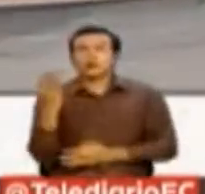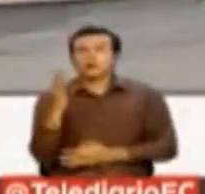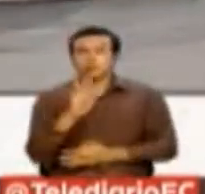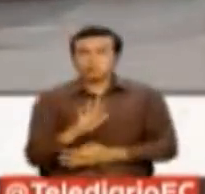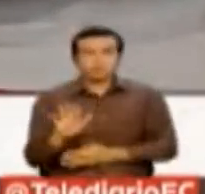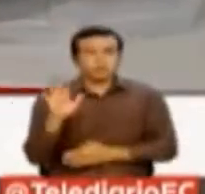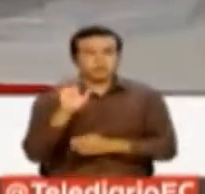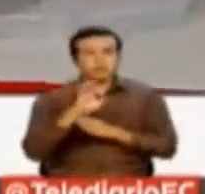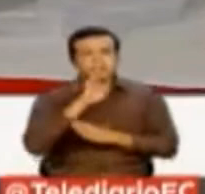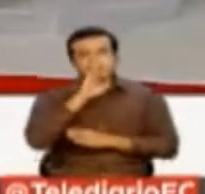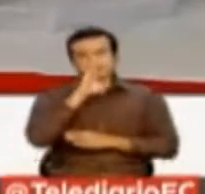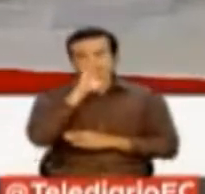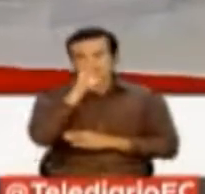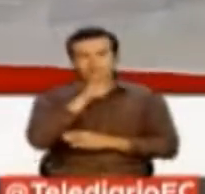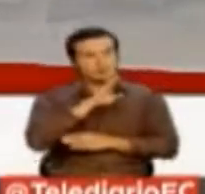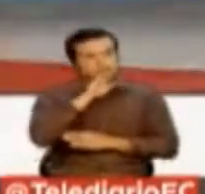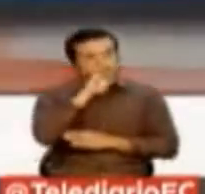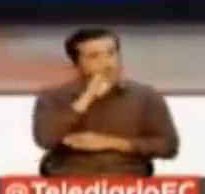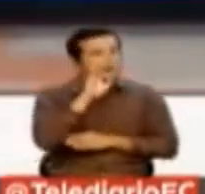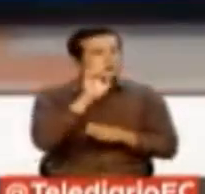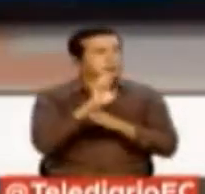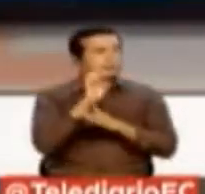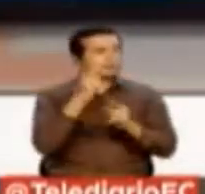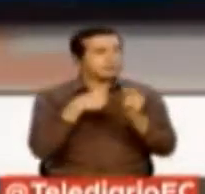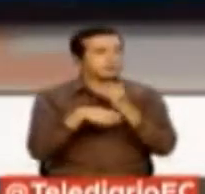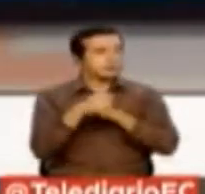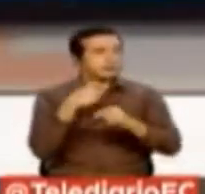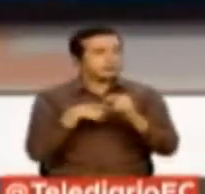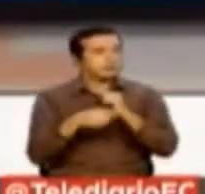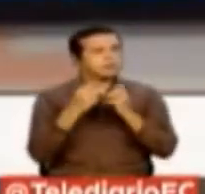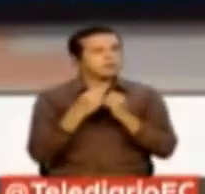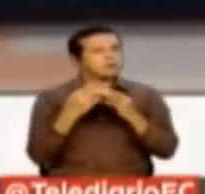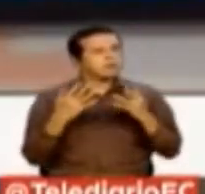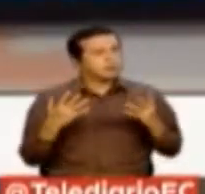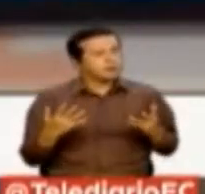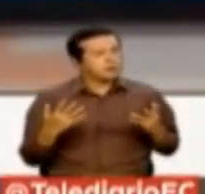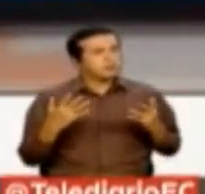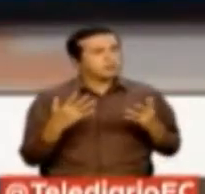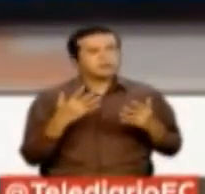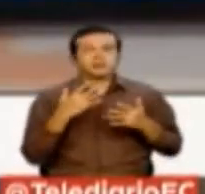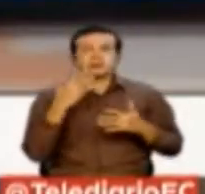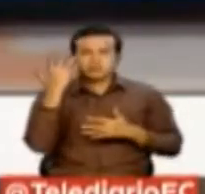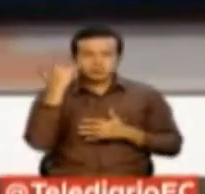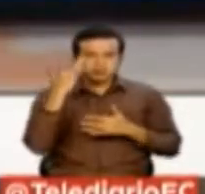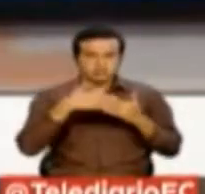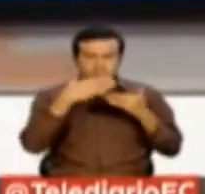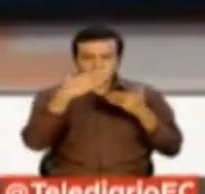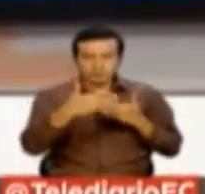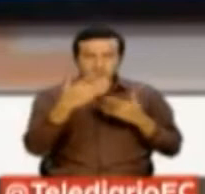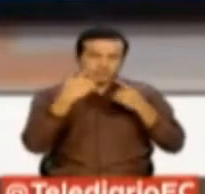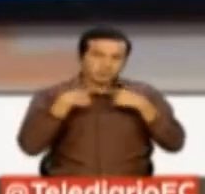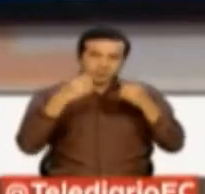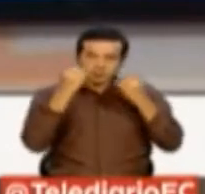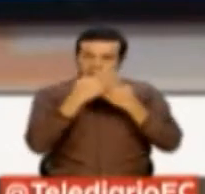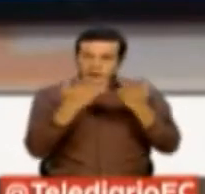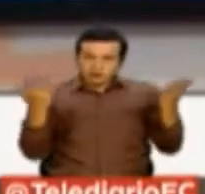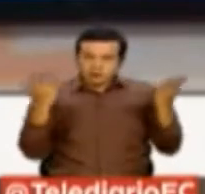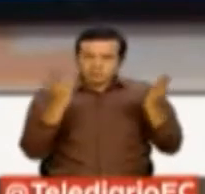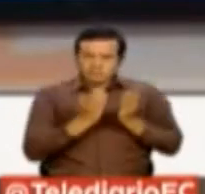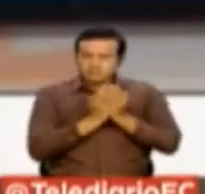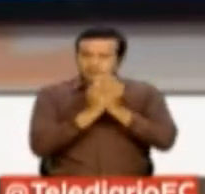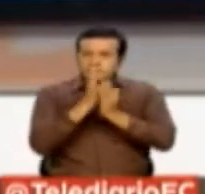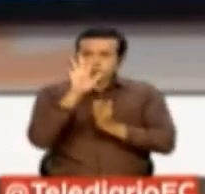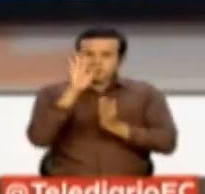siempre se ha sujetado a ventas que normalmente son cinco días después del promoción del zarpe del buque